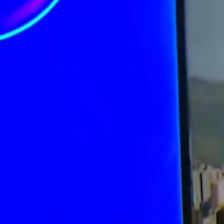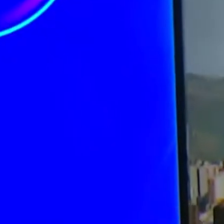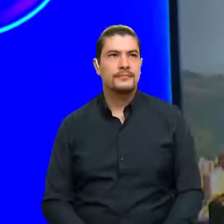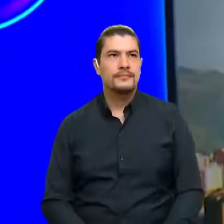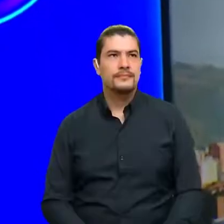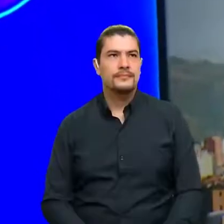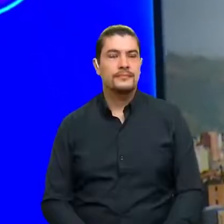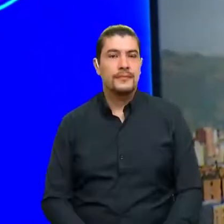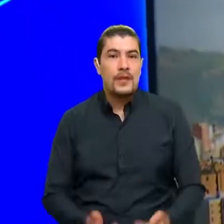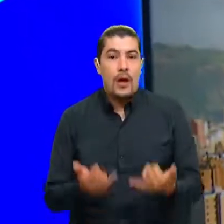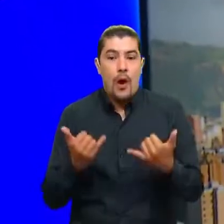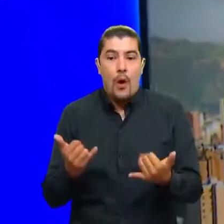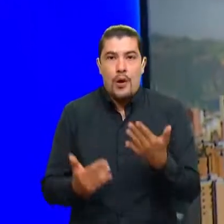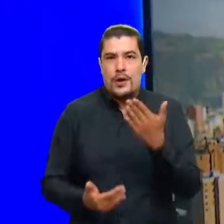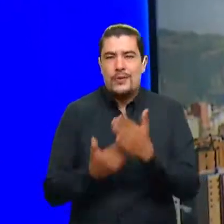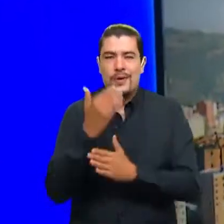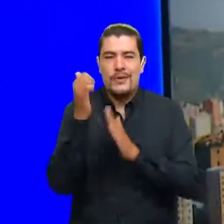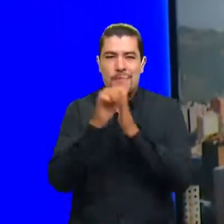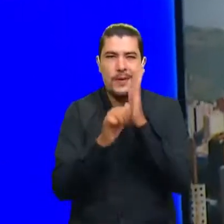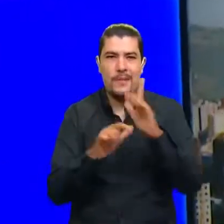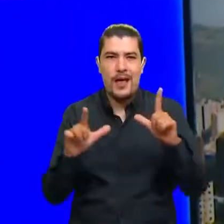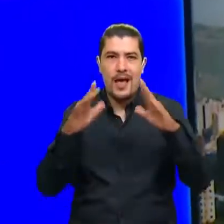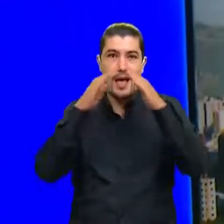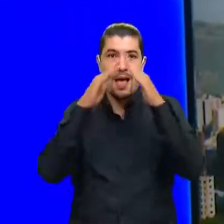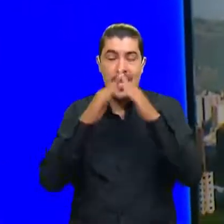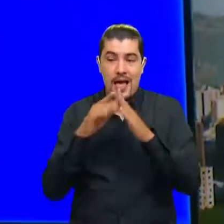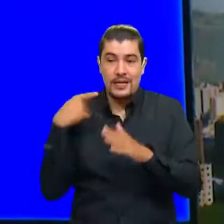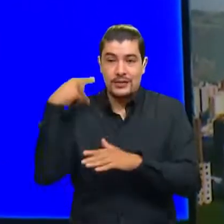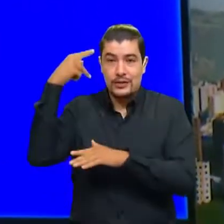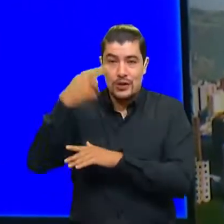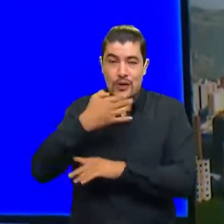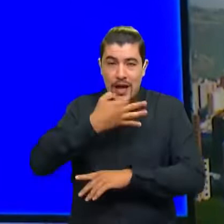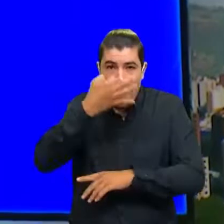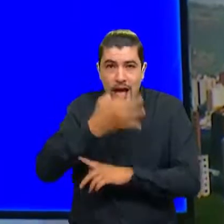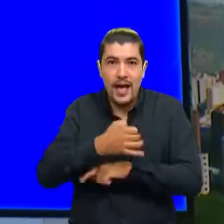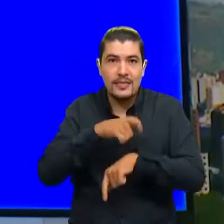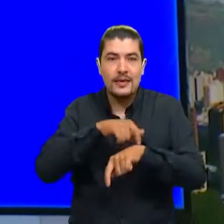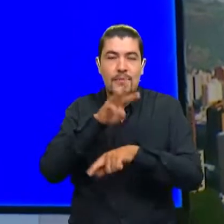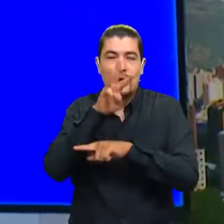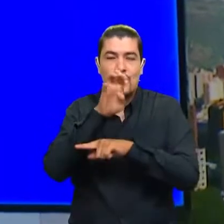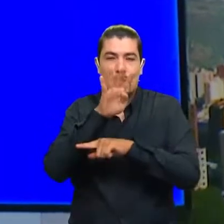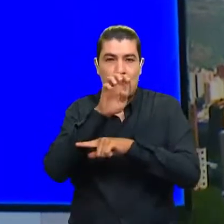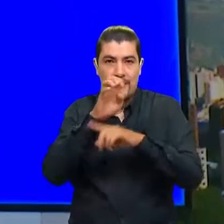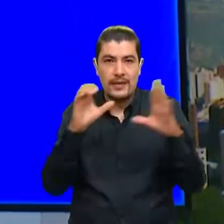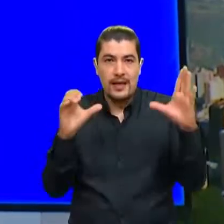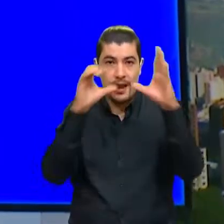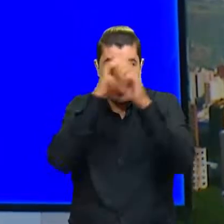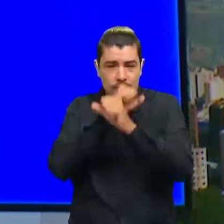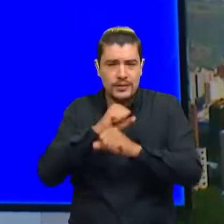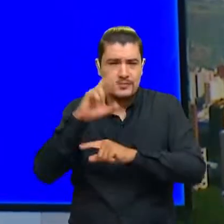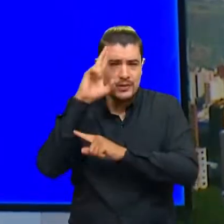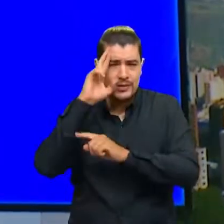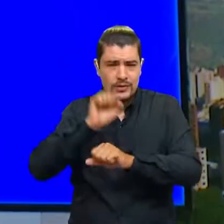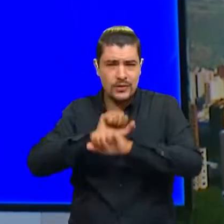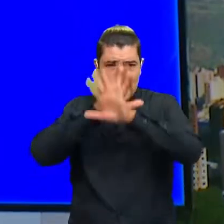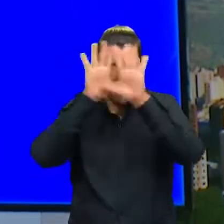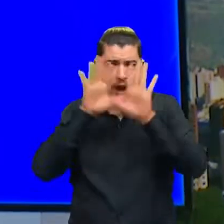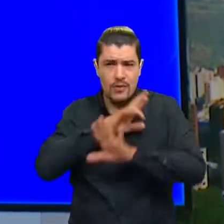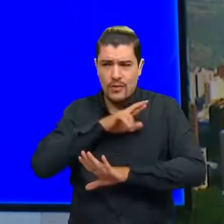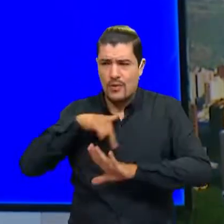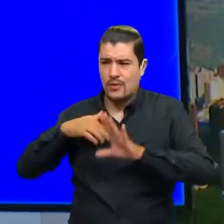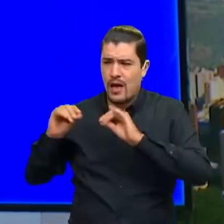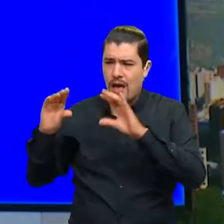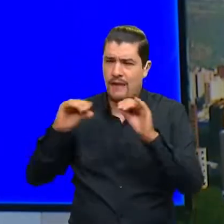Y hoy estamos de estreno en nuestra casa. Llega Historia Real a las 9 de la noche. Por supuesto, vamos a hablar de esta